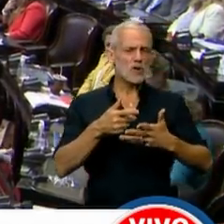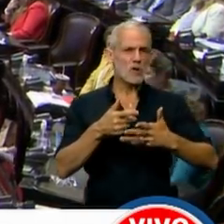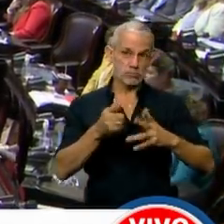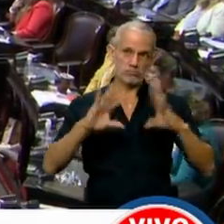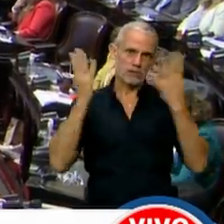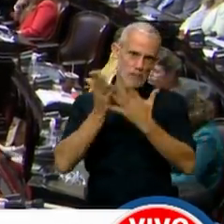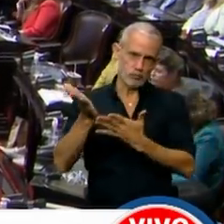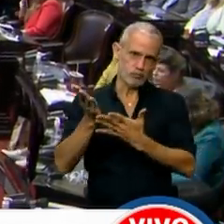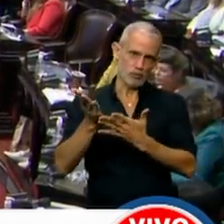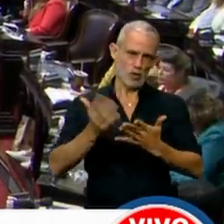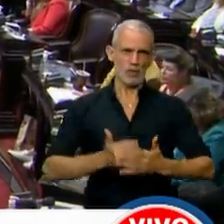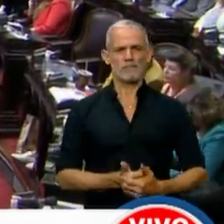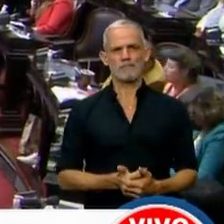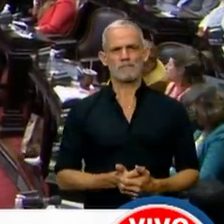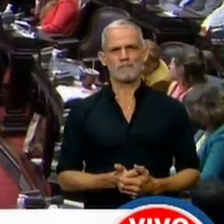mundo